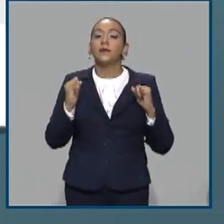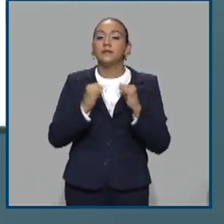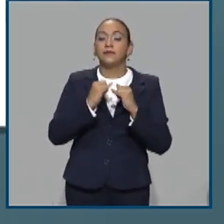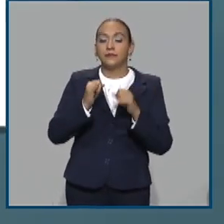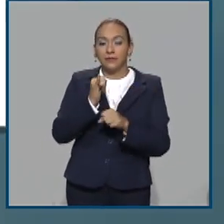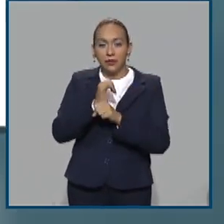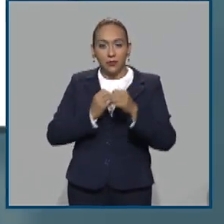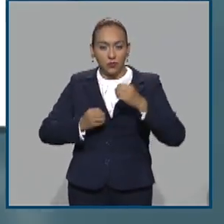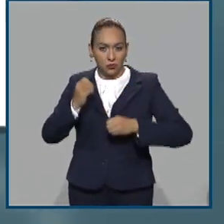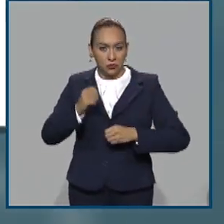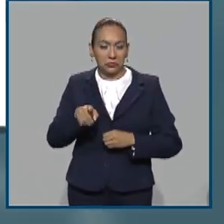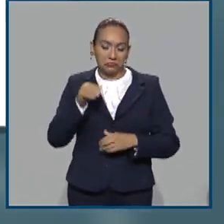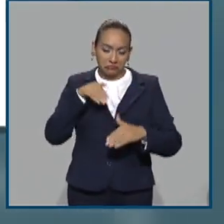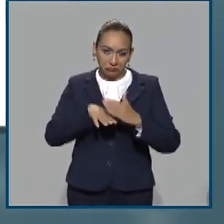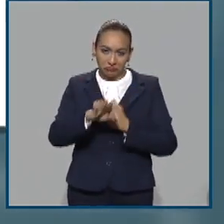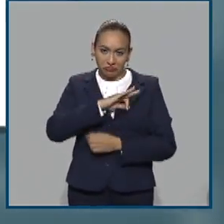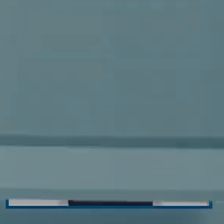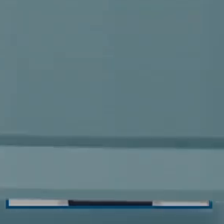Investigaciones Jurídicas.